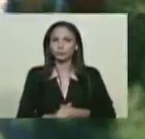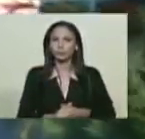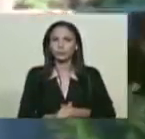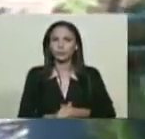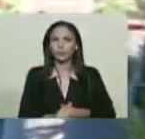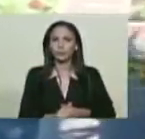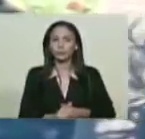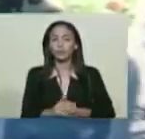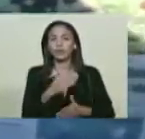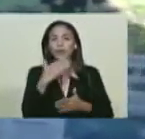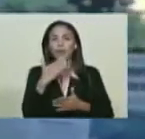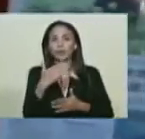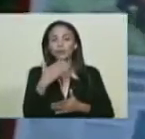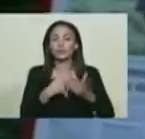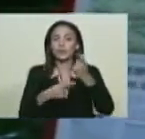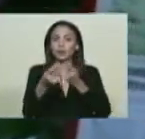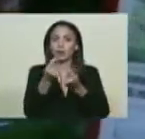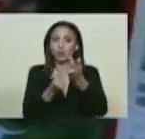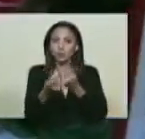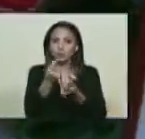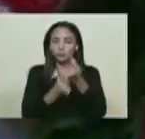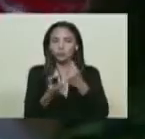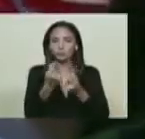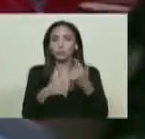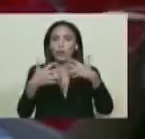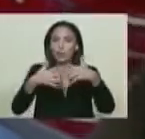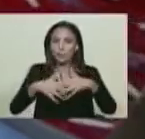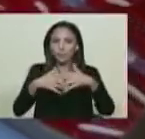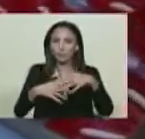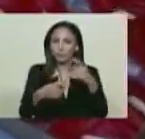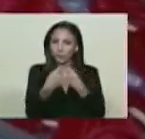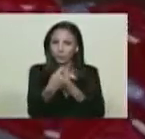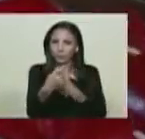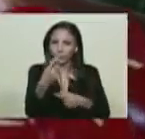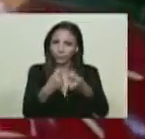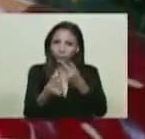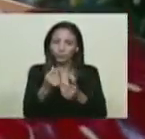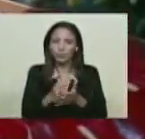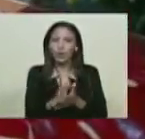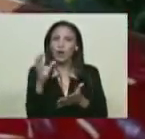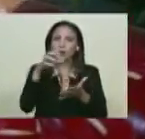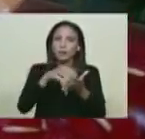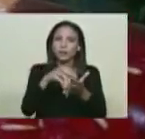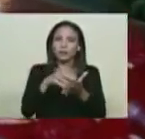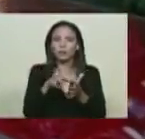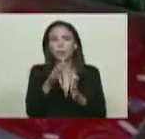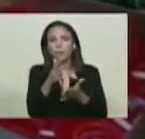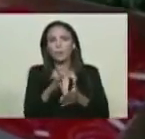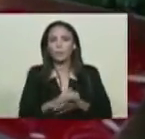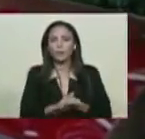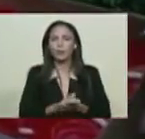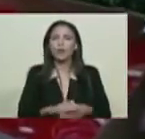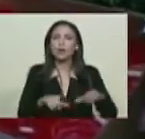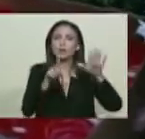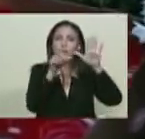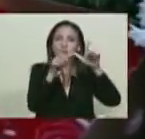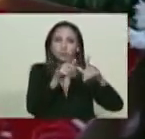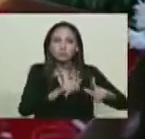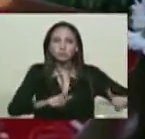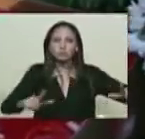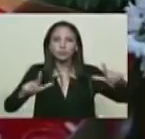momentos, gracias a los financiamientos del FONDAS, el estado Miranda cuenta con 6